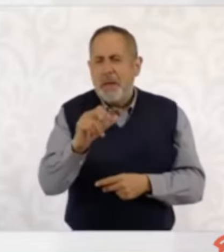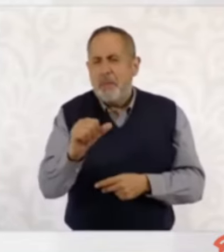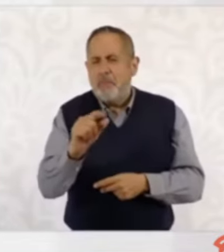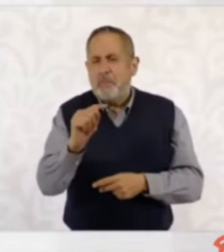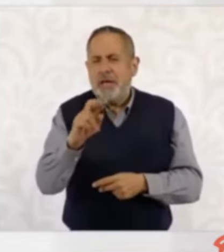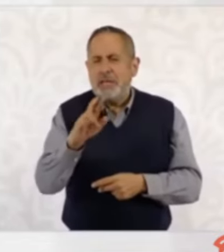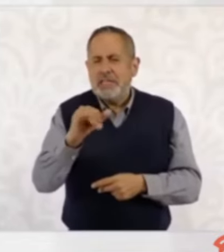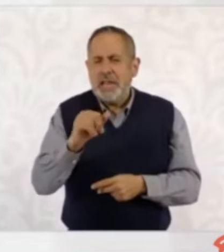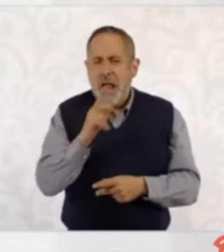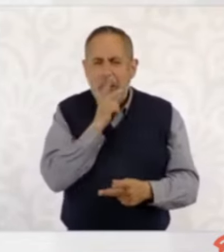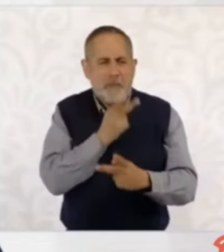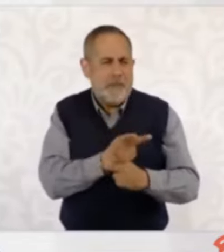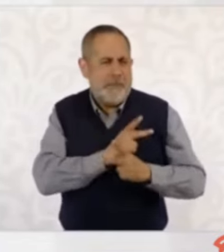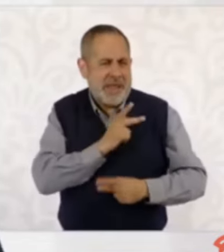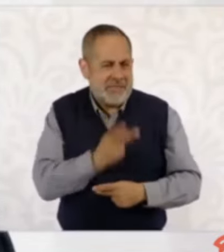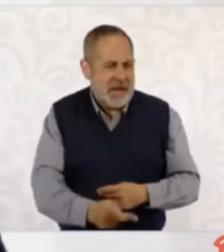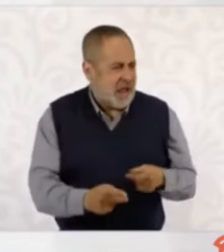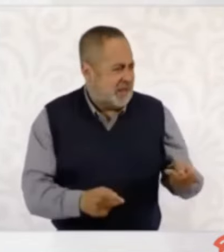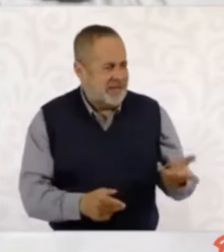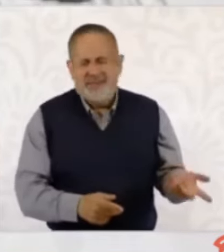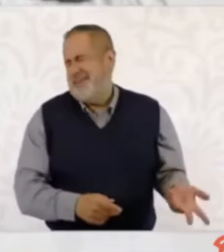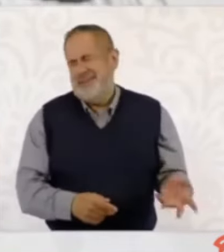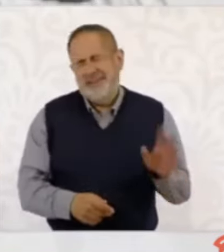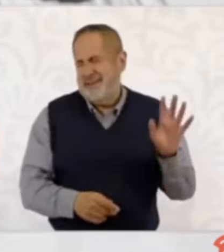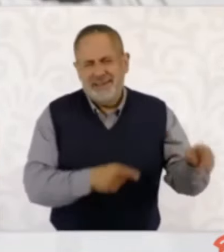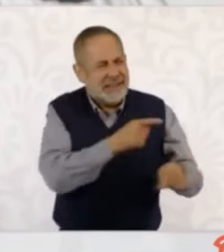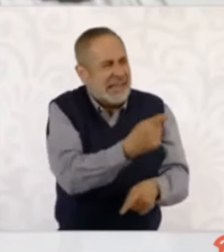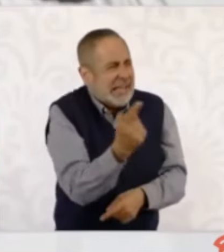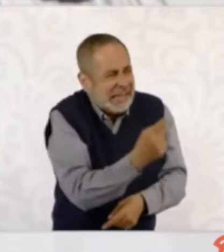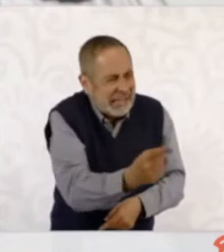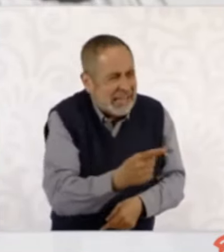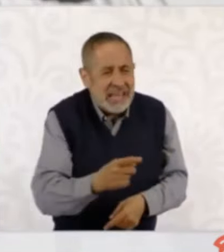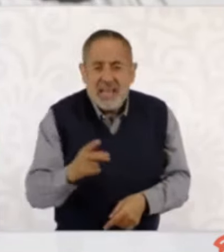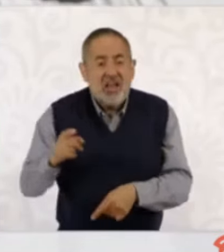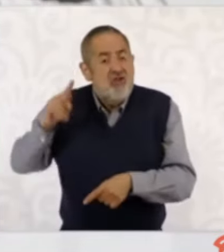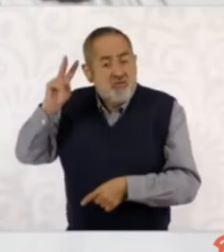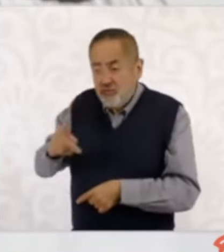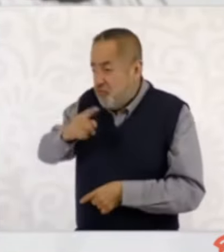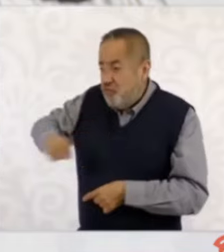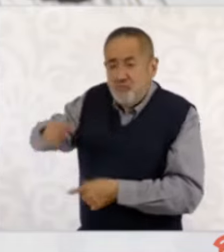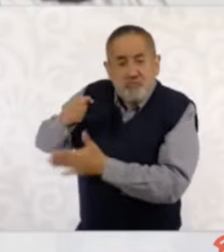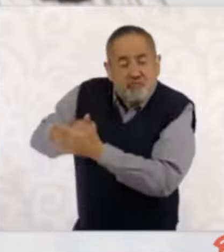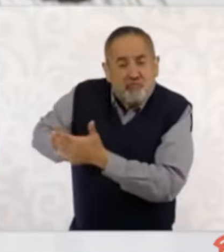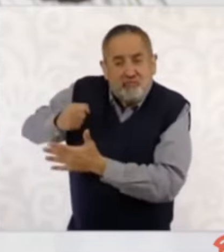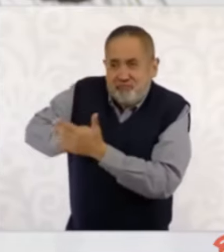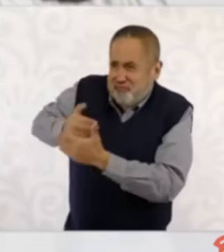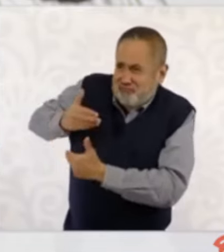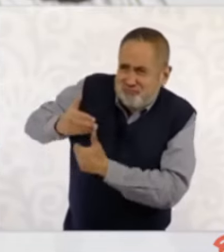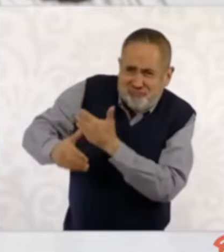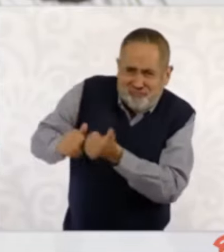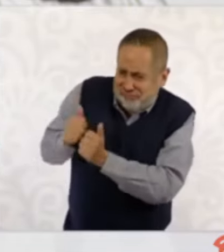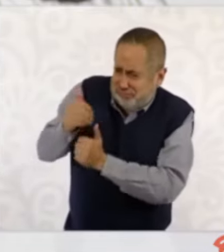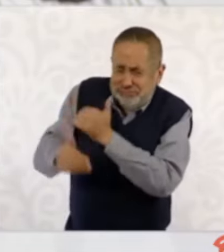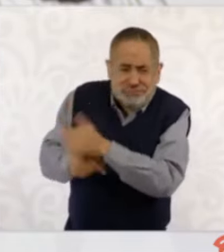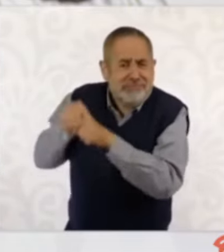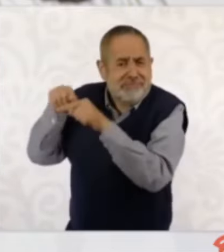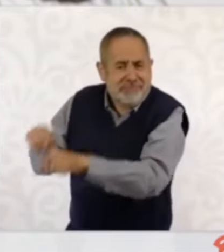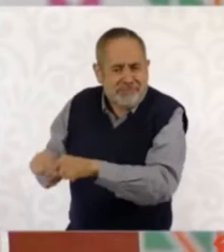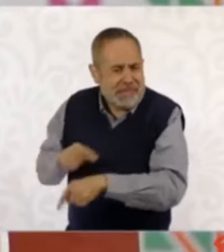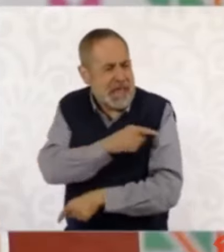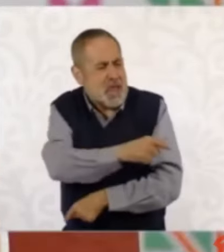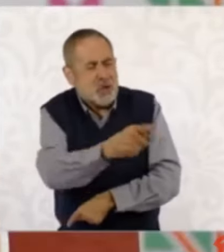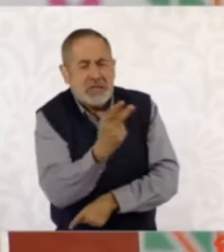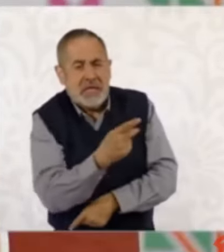En México el concepto de patria viene de las transformaciones profundas de nuestro país. El